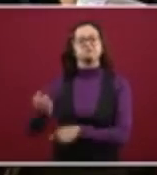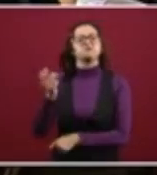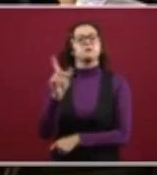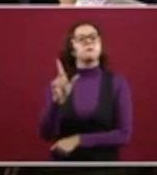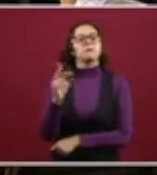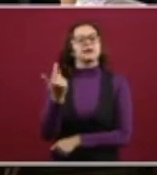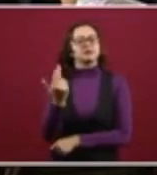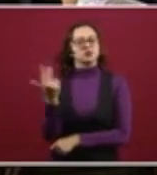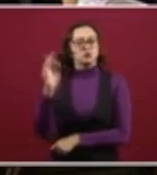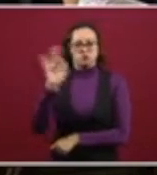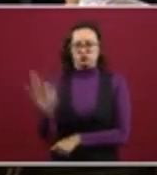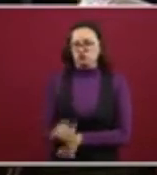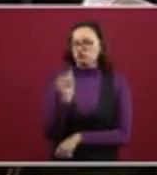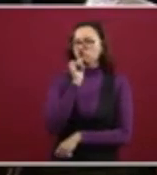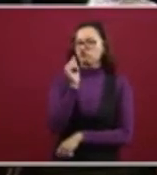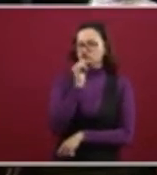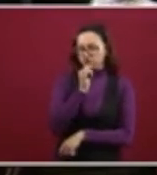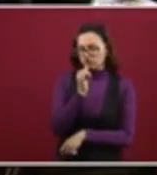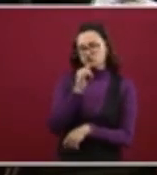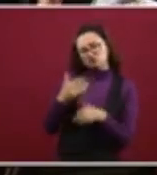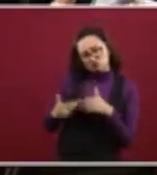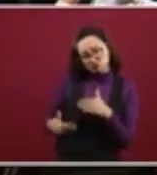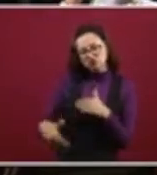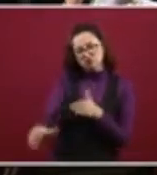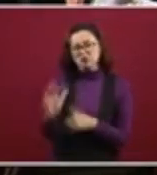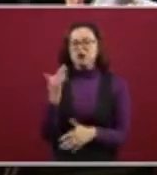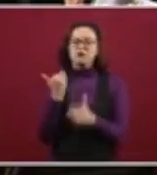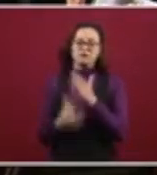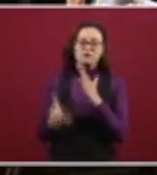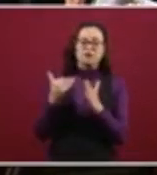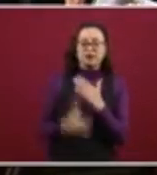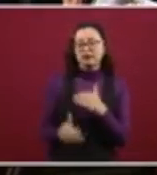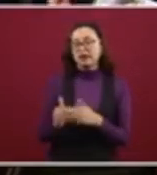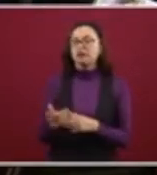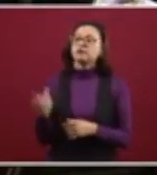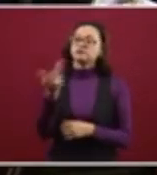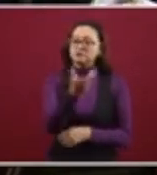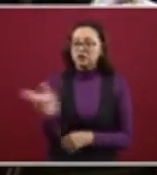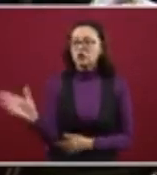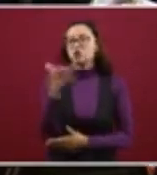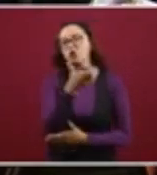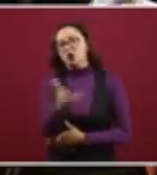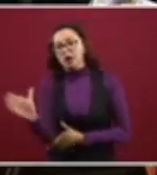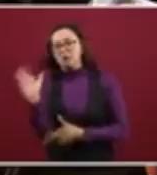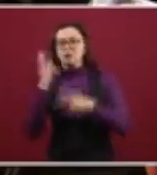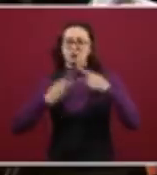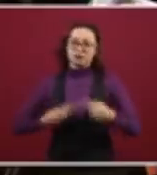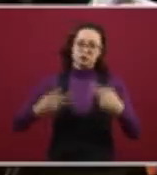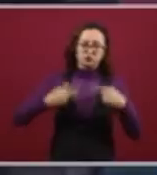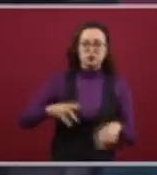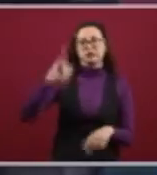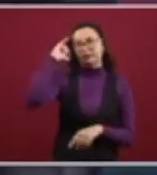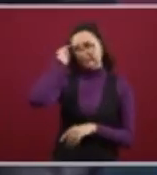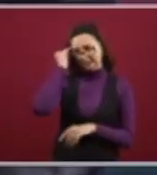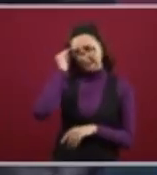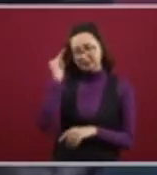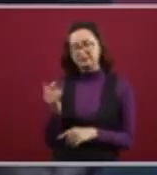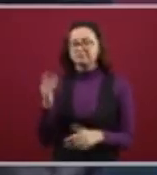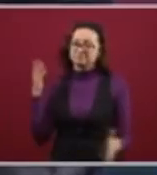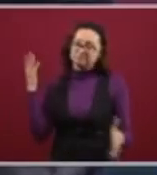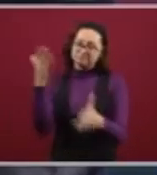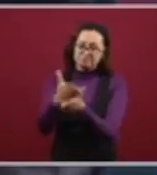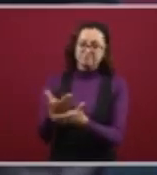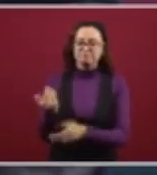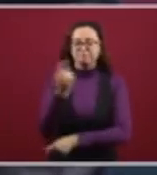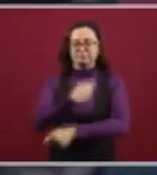resta entonces que los productores, los campesinos y los indígenas vayan a recibir dicho fertilizante.